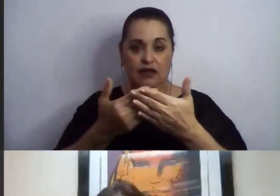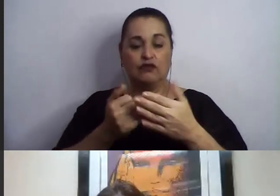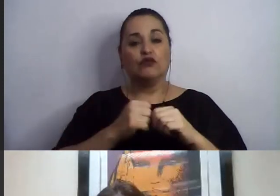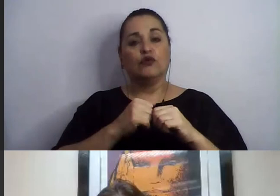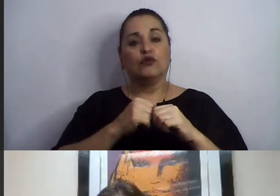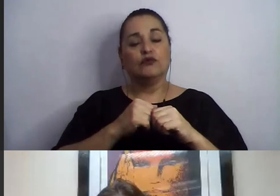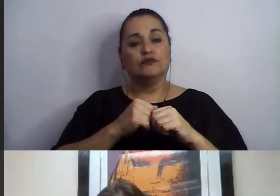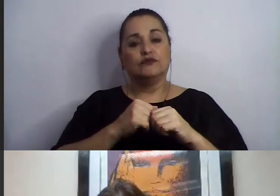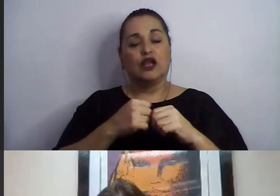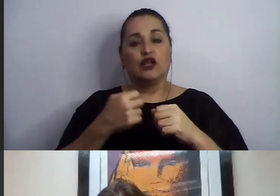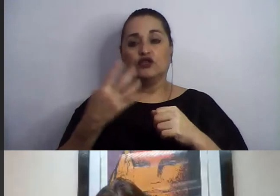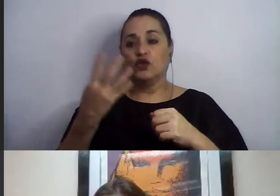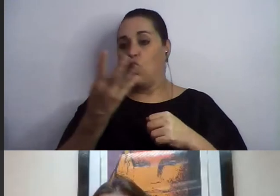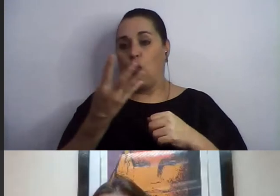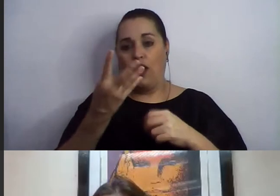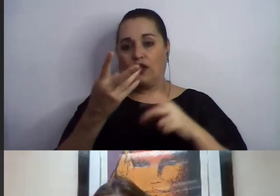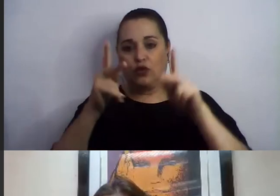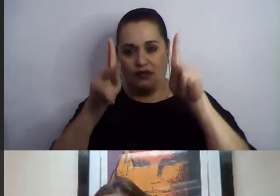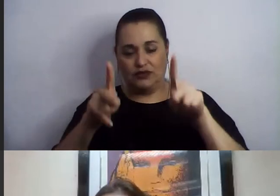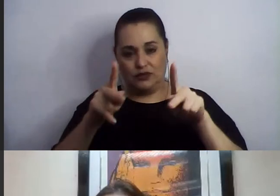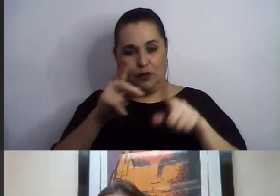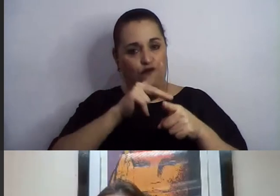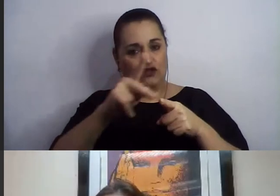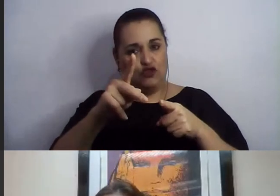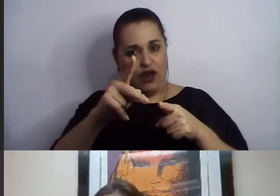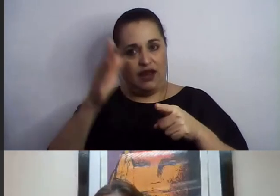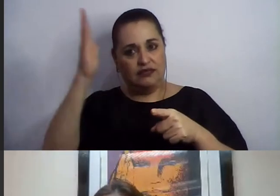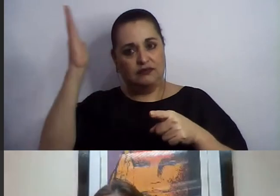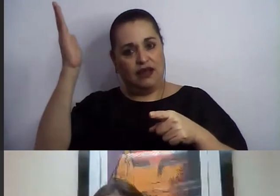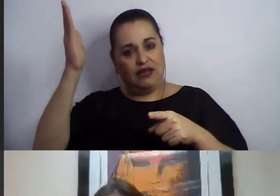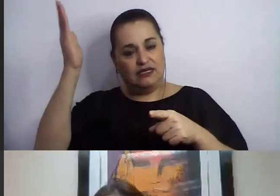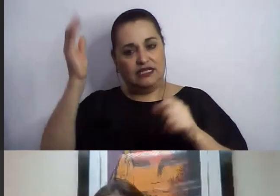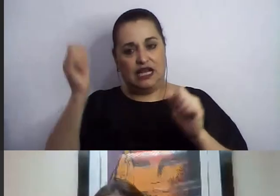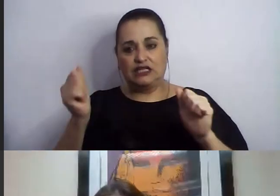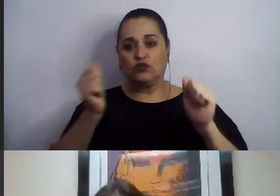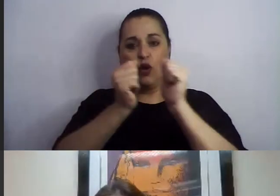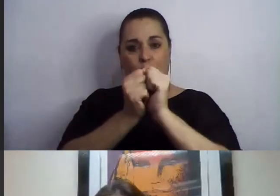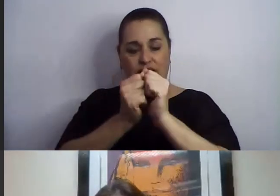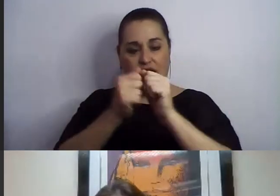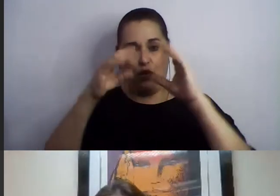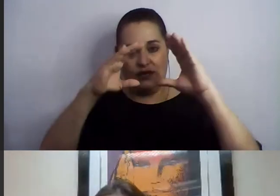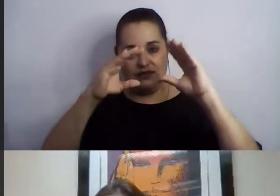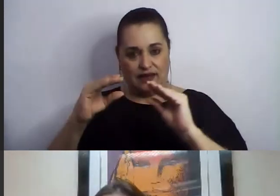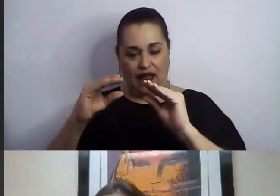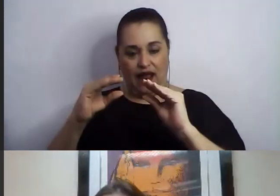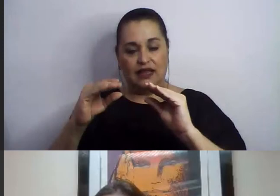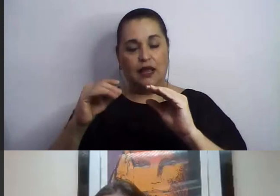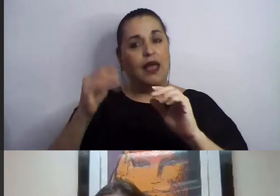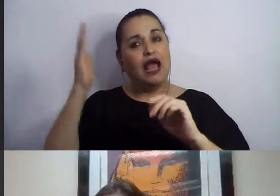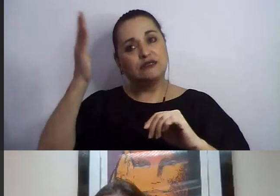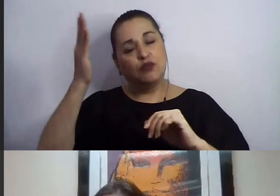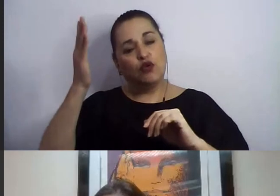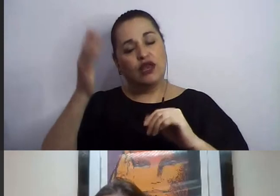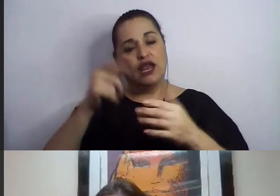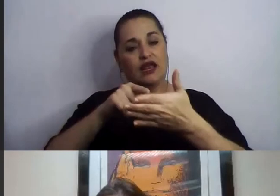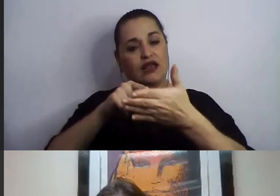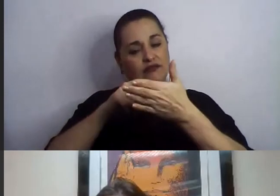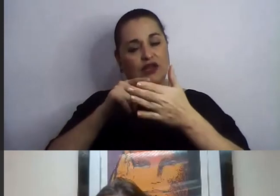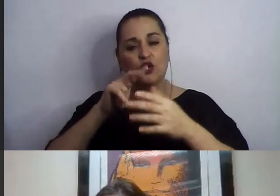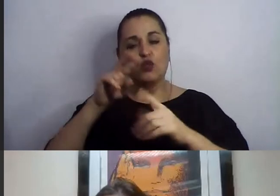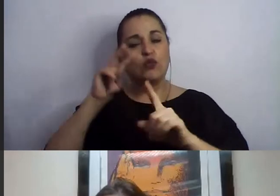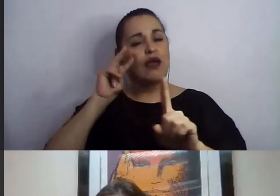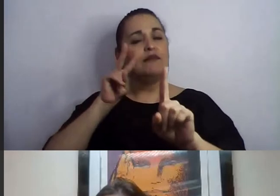los cuatro profesionales que nos acompañaron en la tarde de hoy para exponernos una